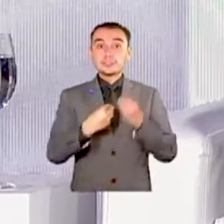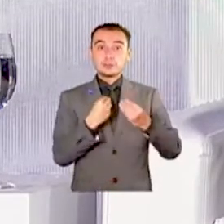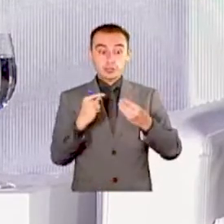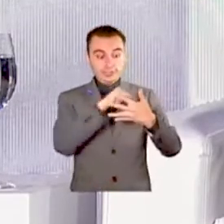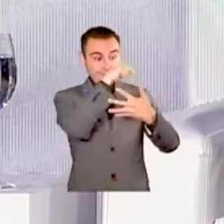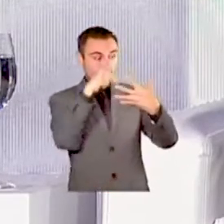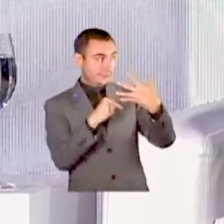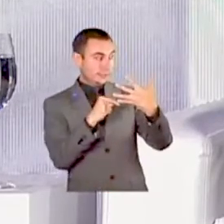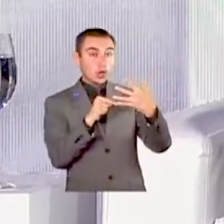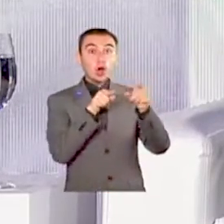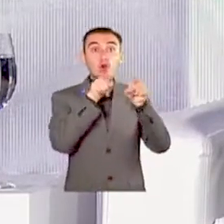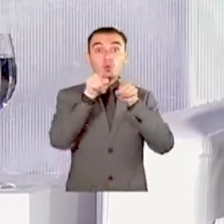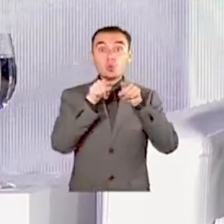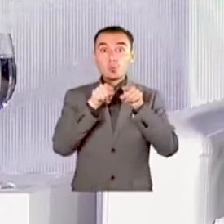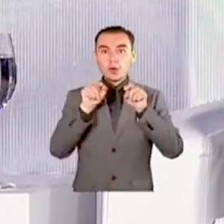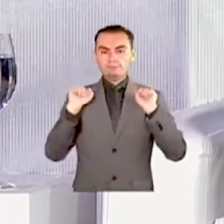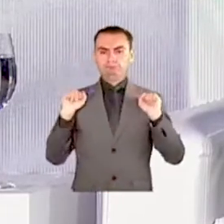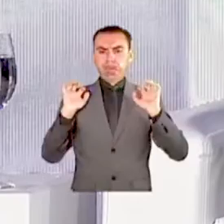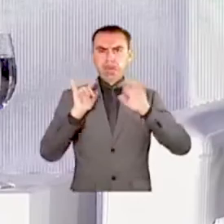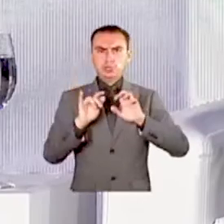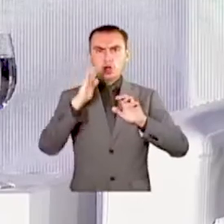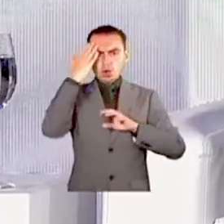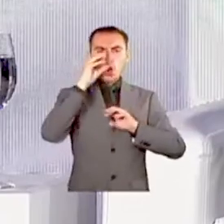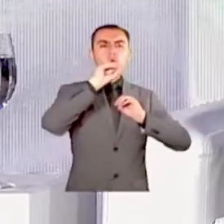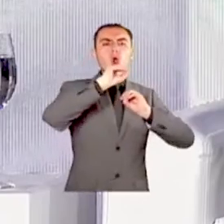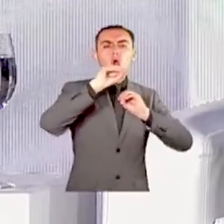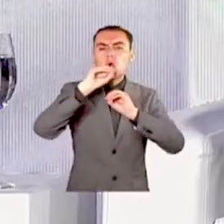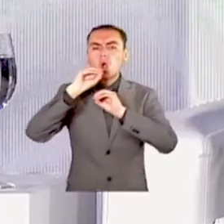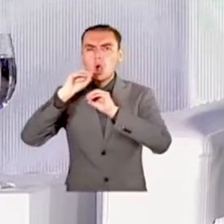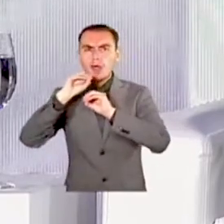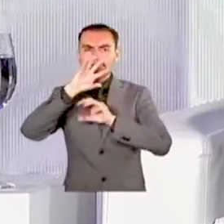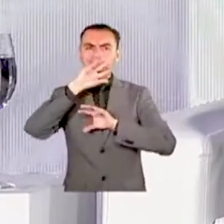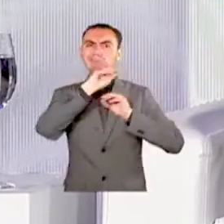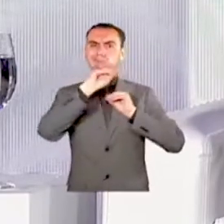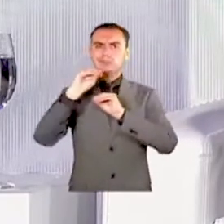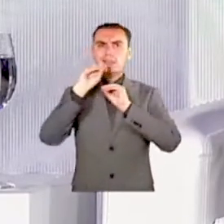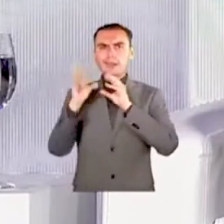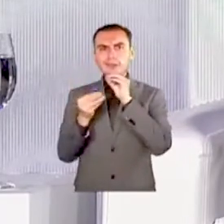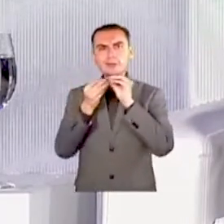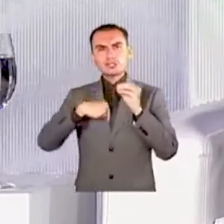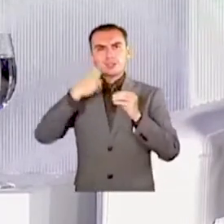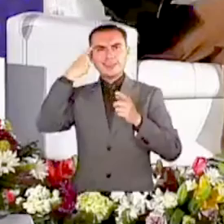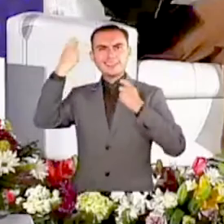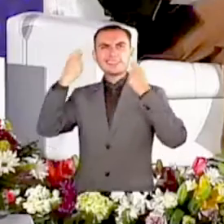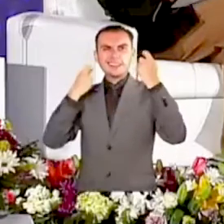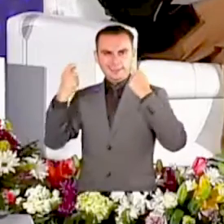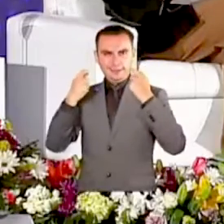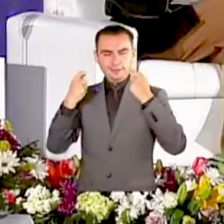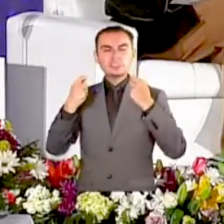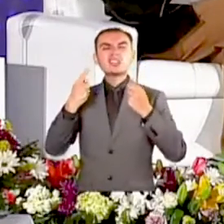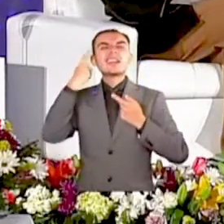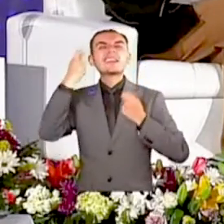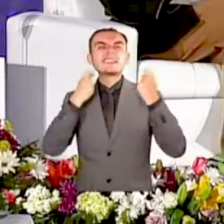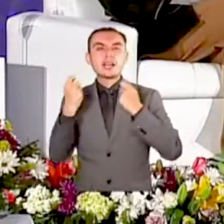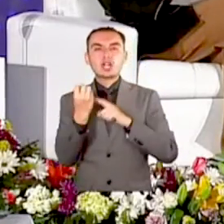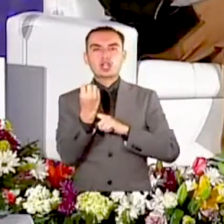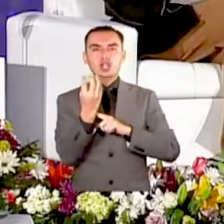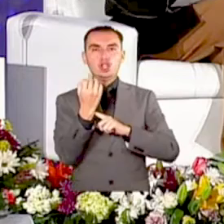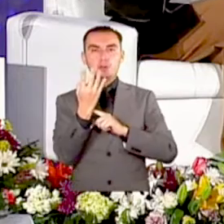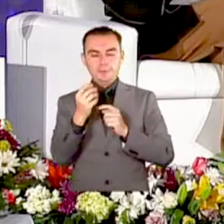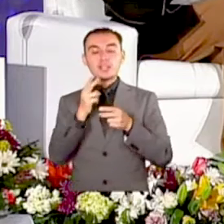sesiones macroregionales para el fortalecimiento de capacidades y contamos con una estrategia que se llama